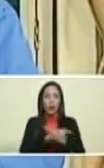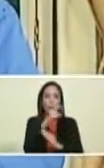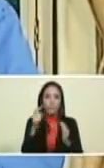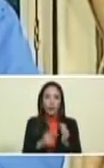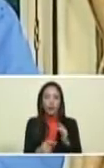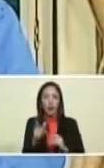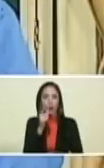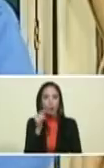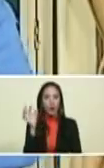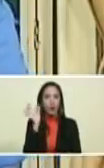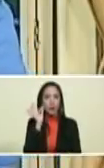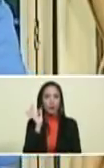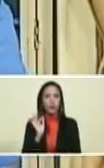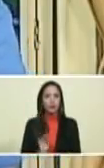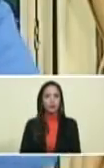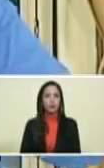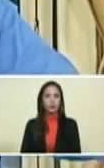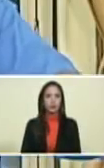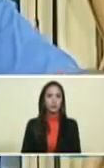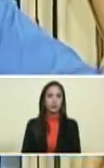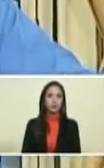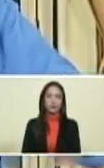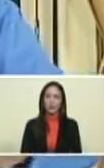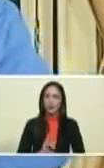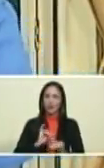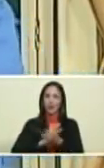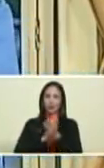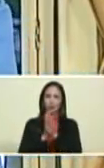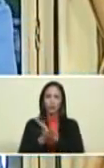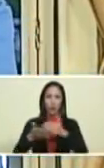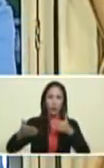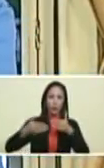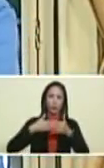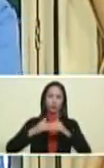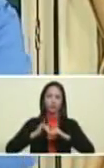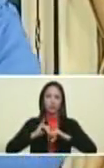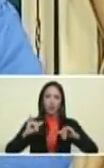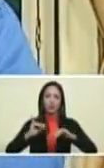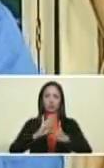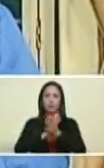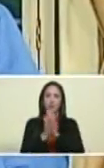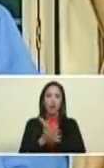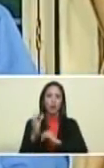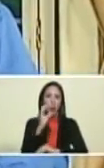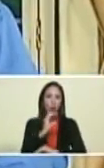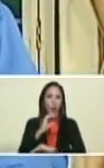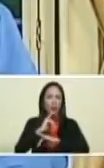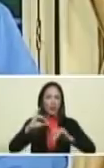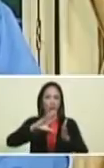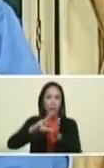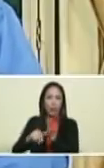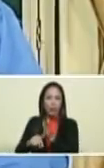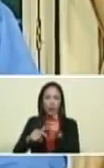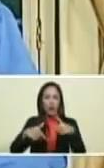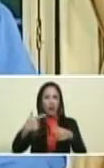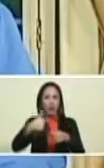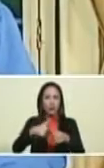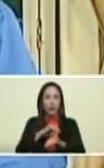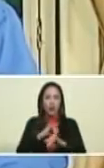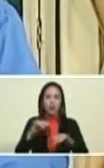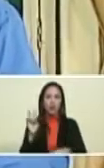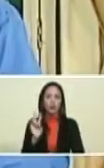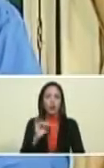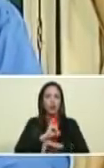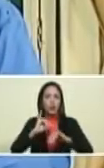las venezolanas. Pero que le cierre las puertas y le corte las manos a las lacras colombianas que le roban la gasolina